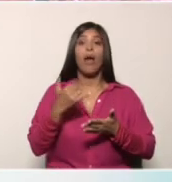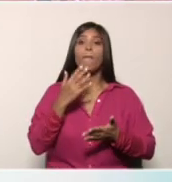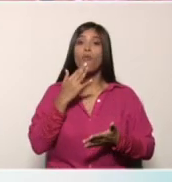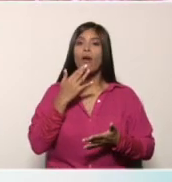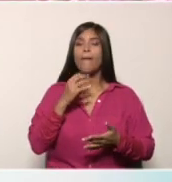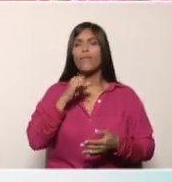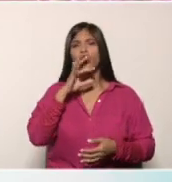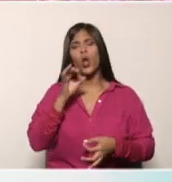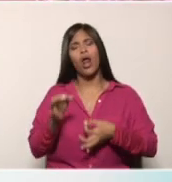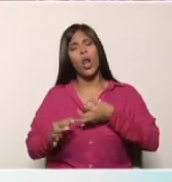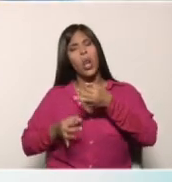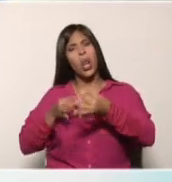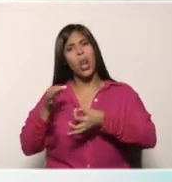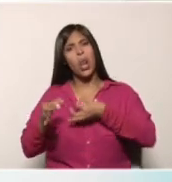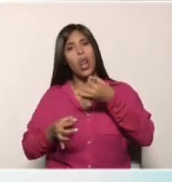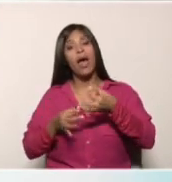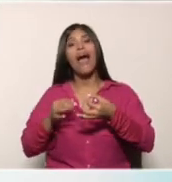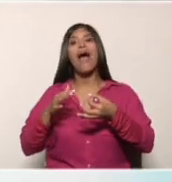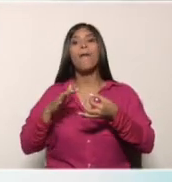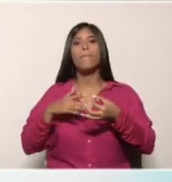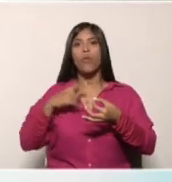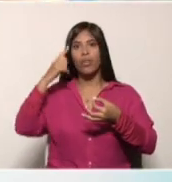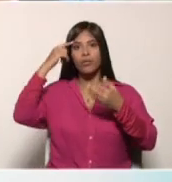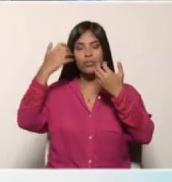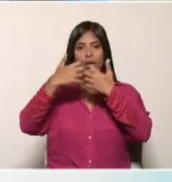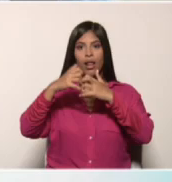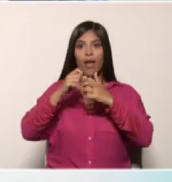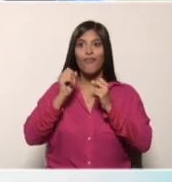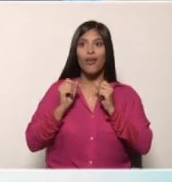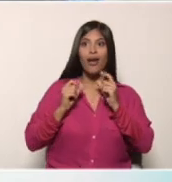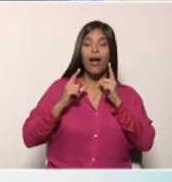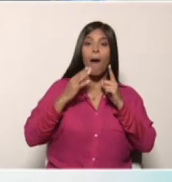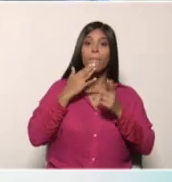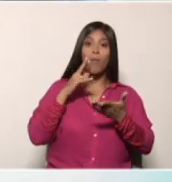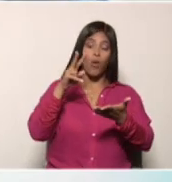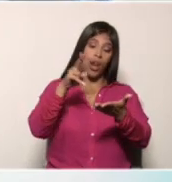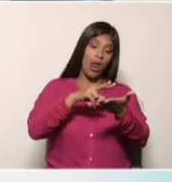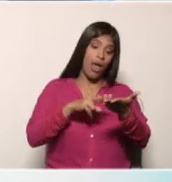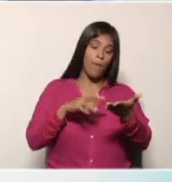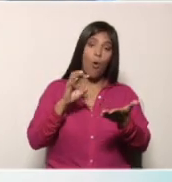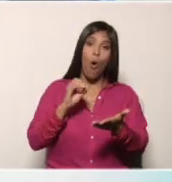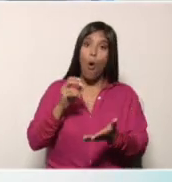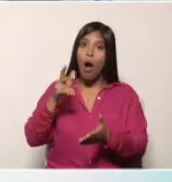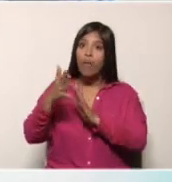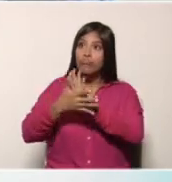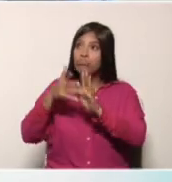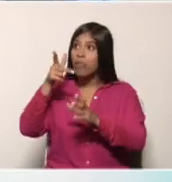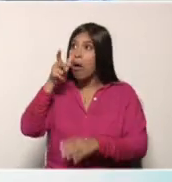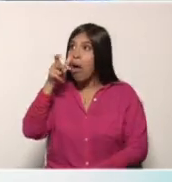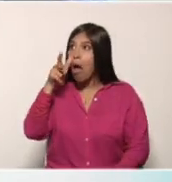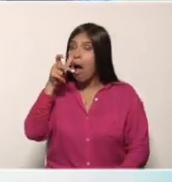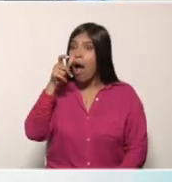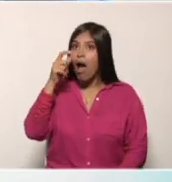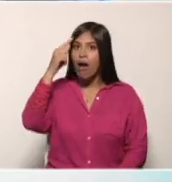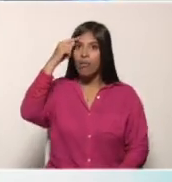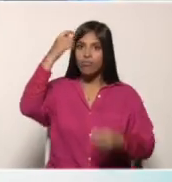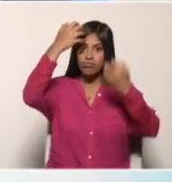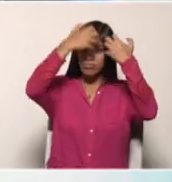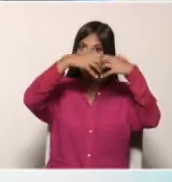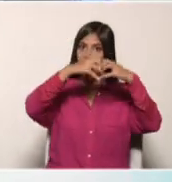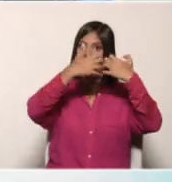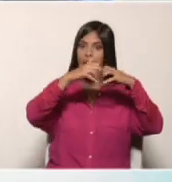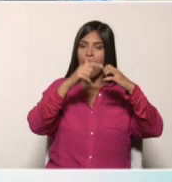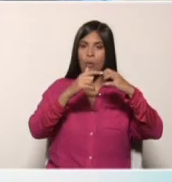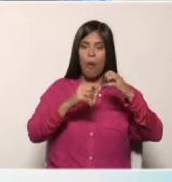de una persona y estimula la actividad cerebral. Cuando leemos o escuchamos una buena historia, nuestras neuronas comienzan a dispararse y el cerebro